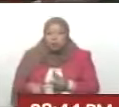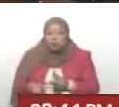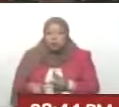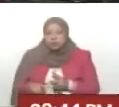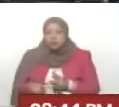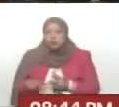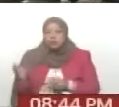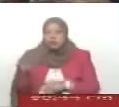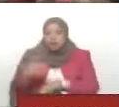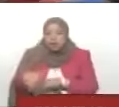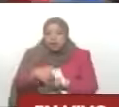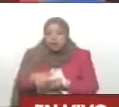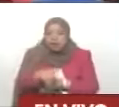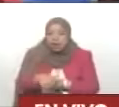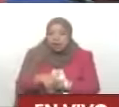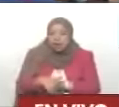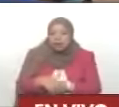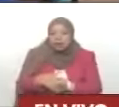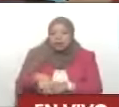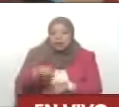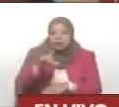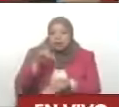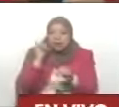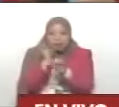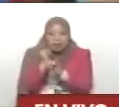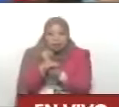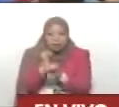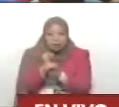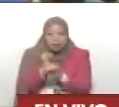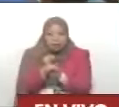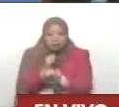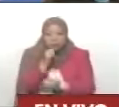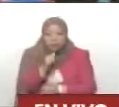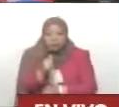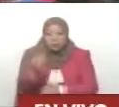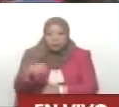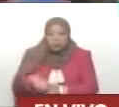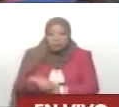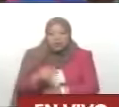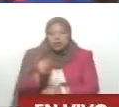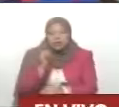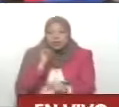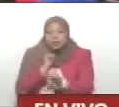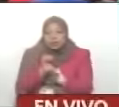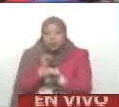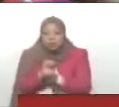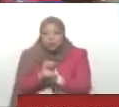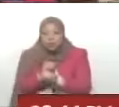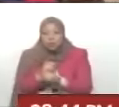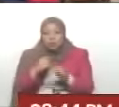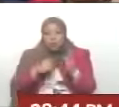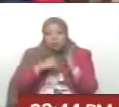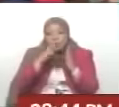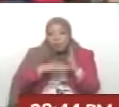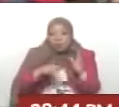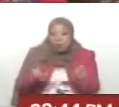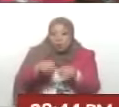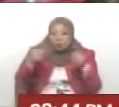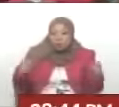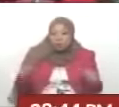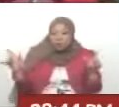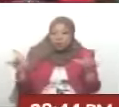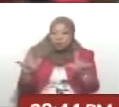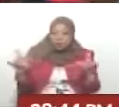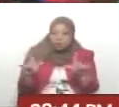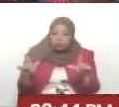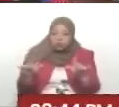las calles a las redes. A las redes. De las redes a los medios. A los